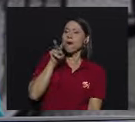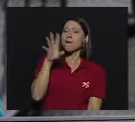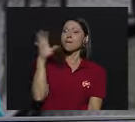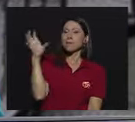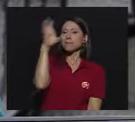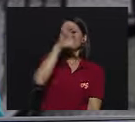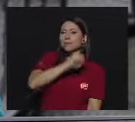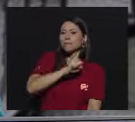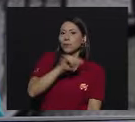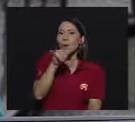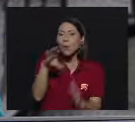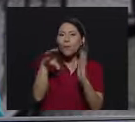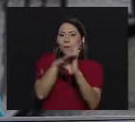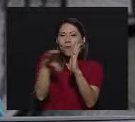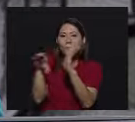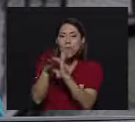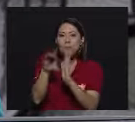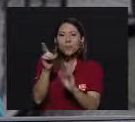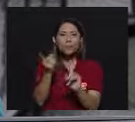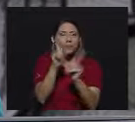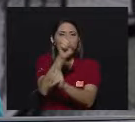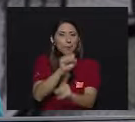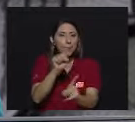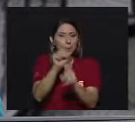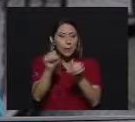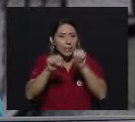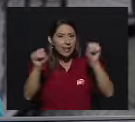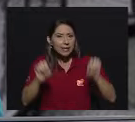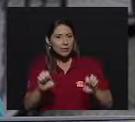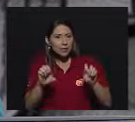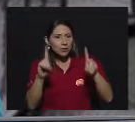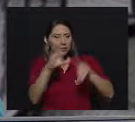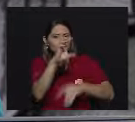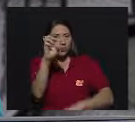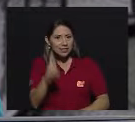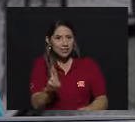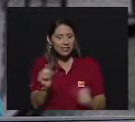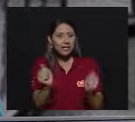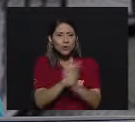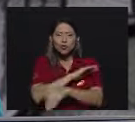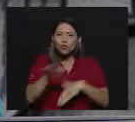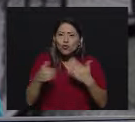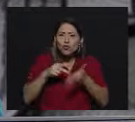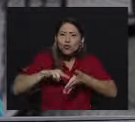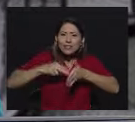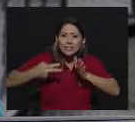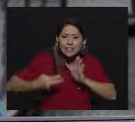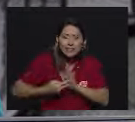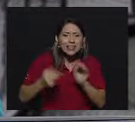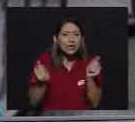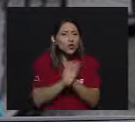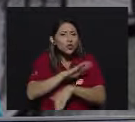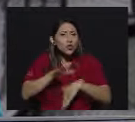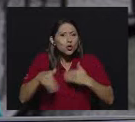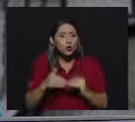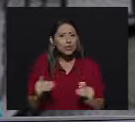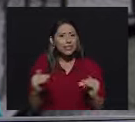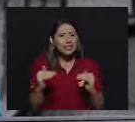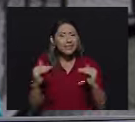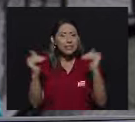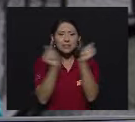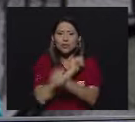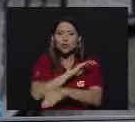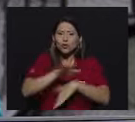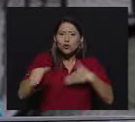esa fotografía de cuál es el estado de situación del sistema educativo costarricense con todo lo que esto implica, en todos sus